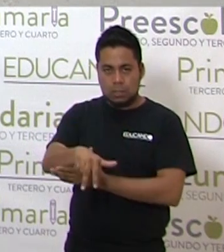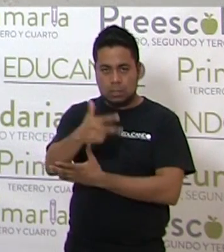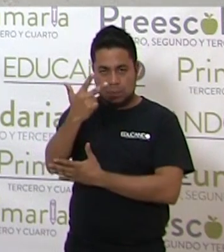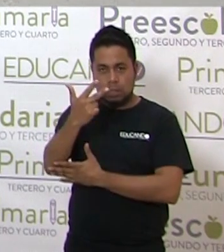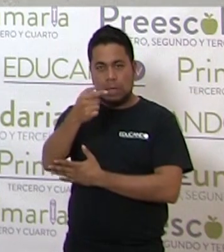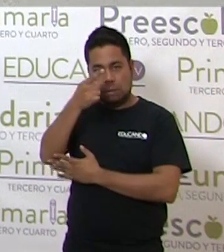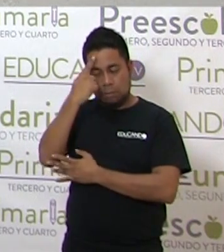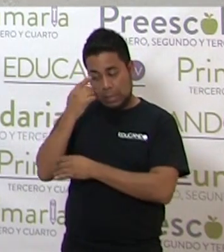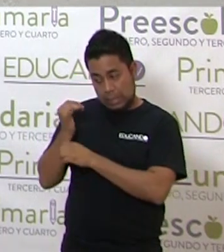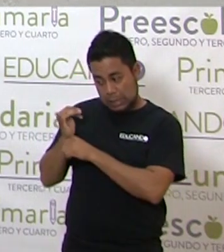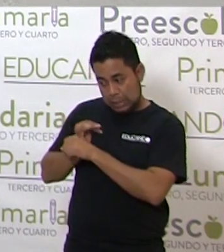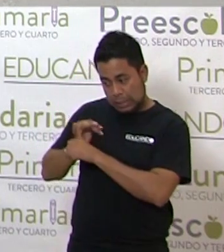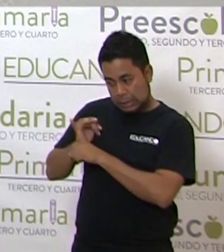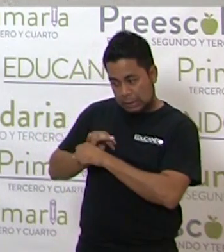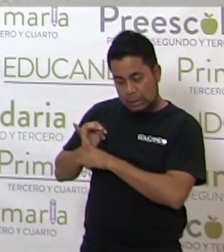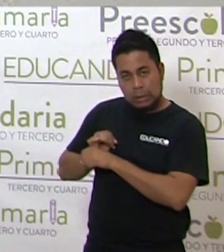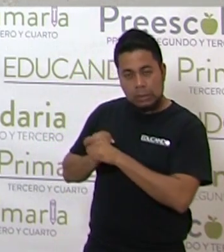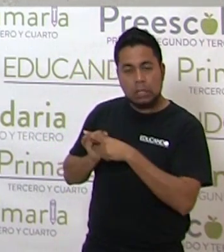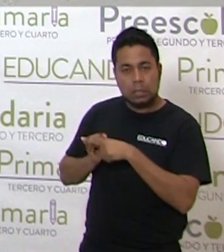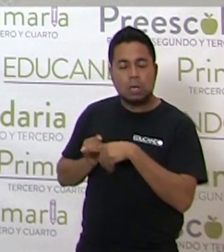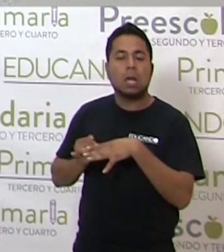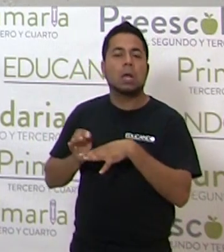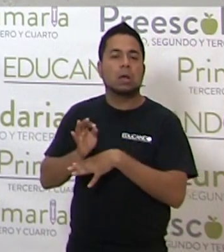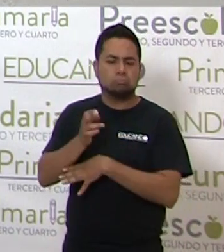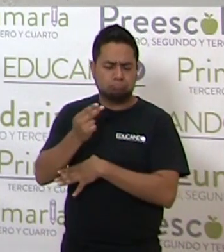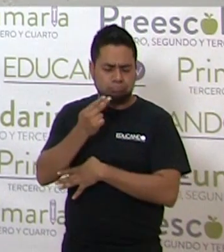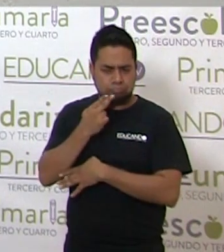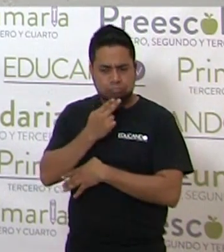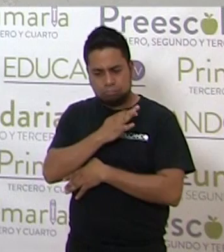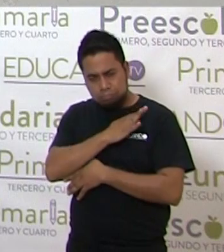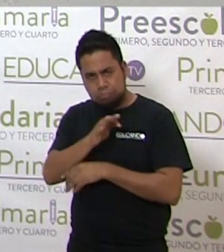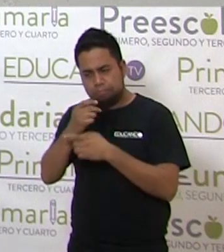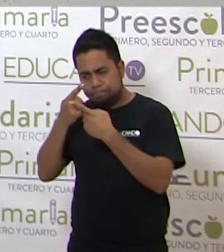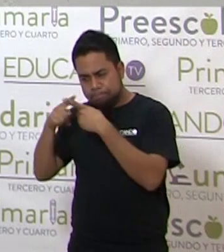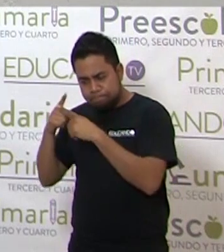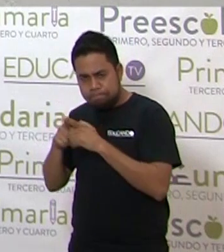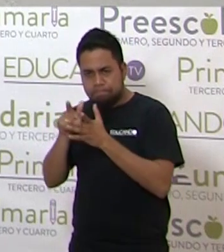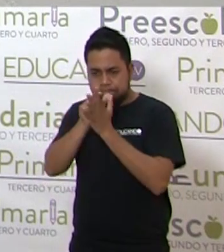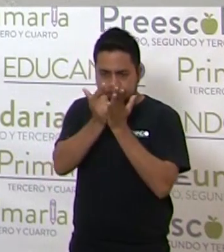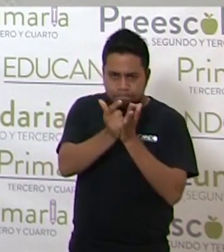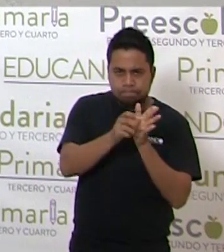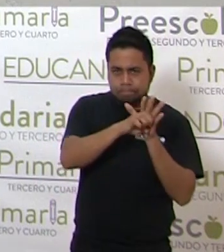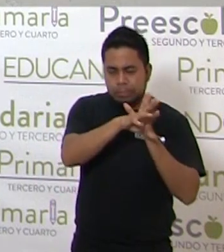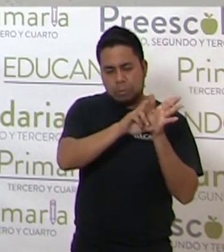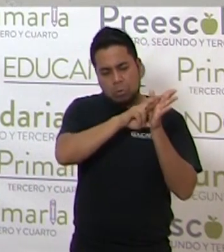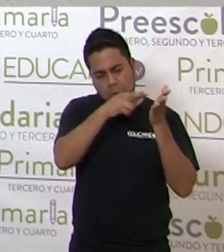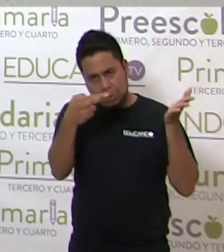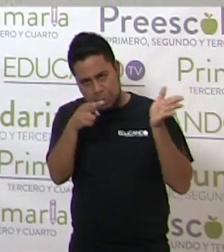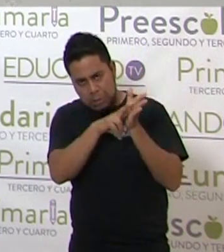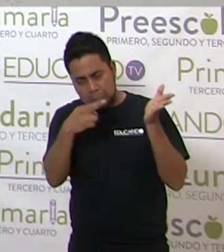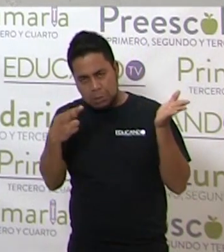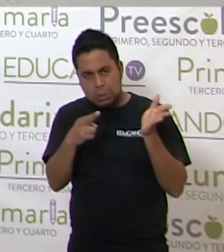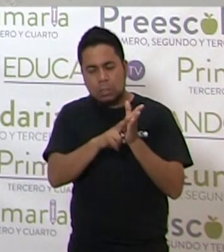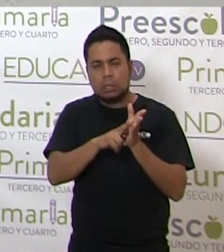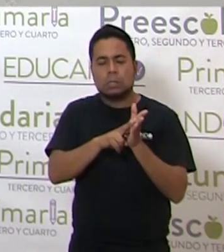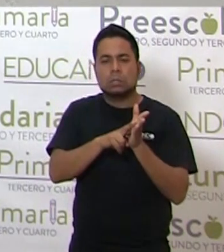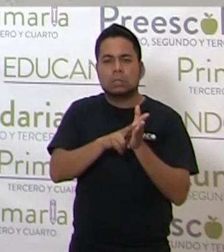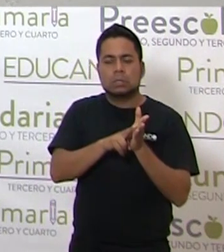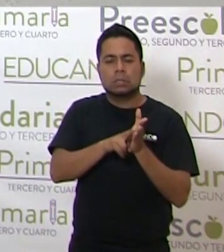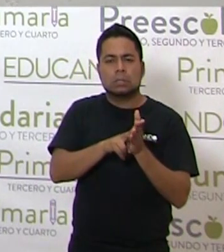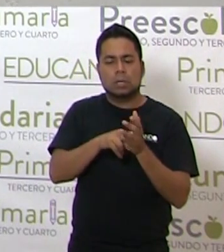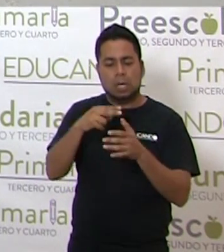hacer una investigación, les repito, podemos utilizar diferentes fuentes de consulta. Una revista, que vimos primero,